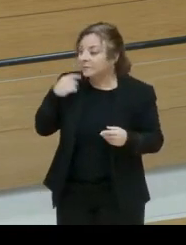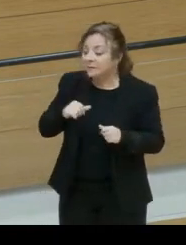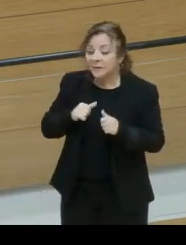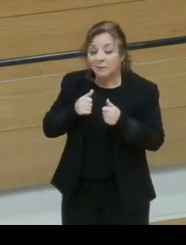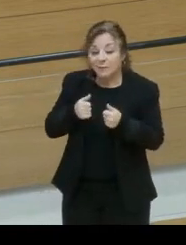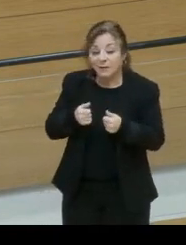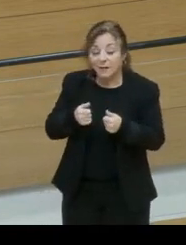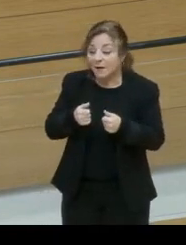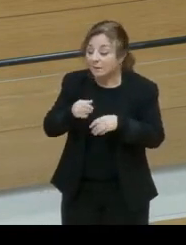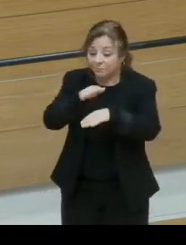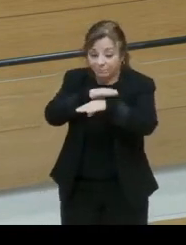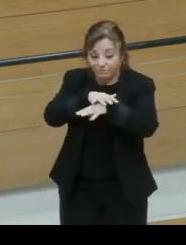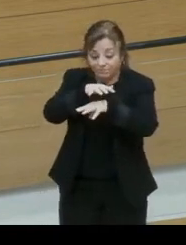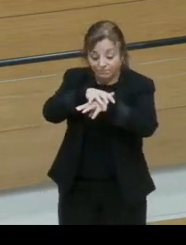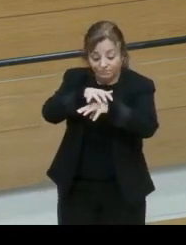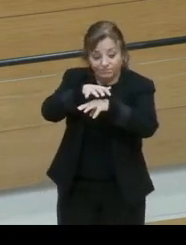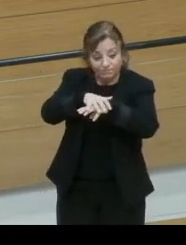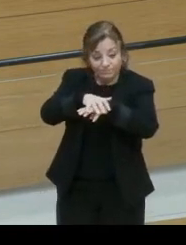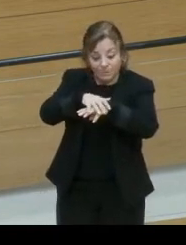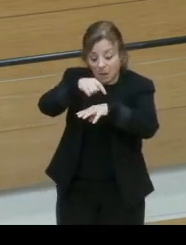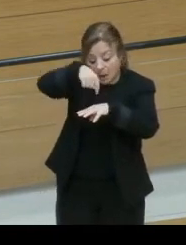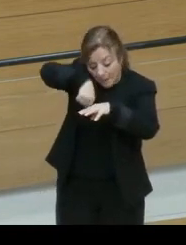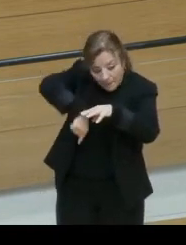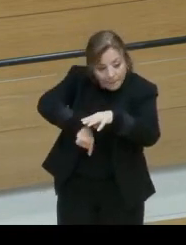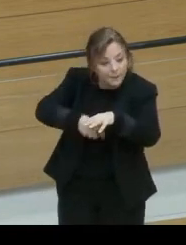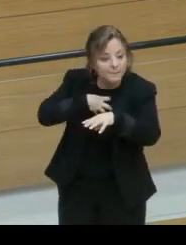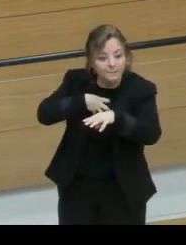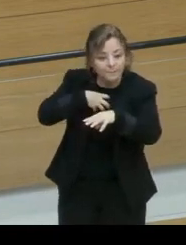acumularse y no llega a su diana, que es el cerebro.